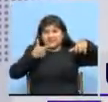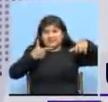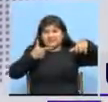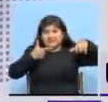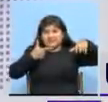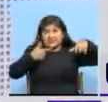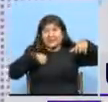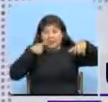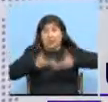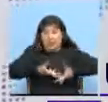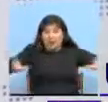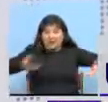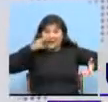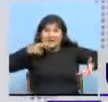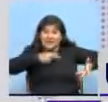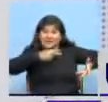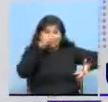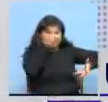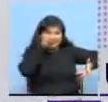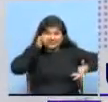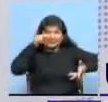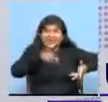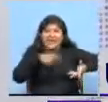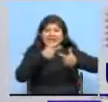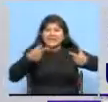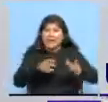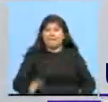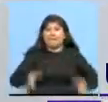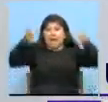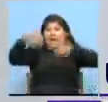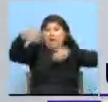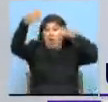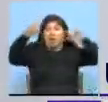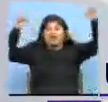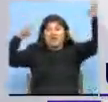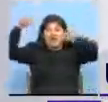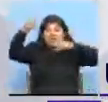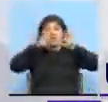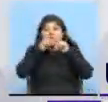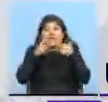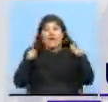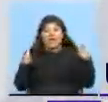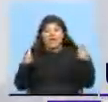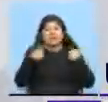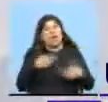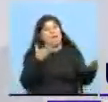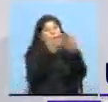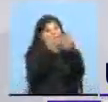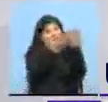Ahora le voy a mostrar, mire, tenemos los palos, pero no tenemos reflectores, nada, y quería pedirle una